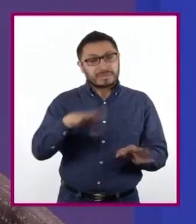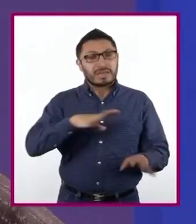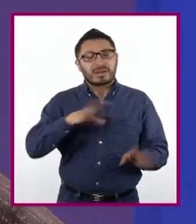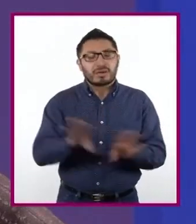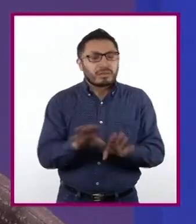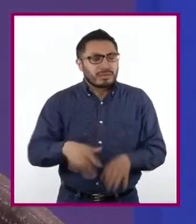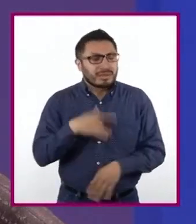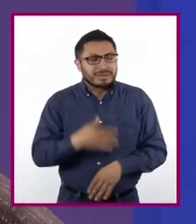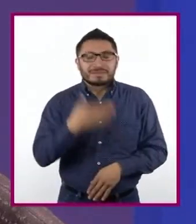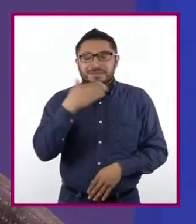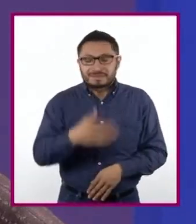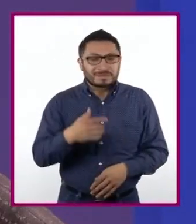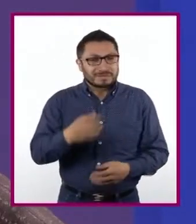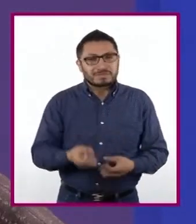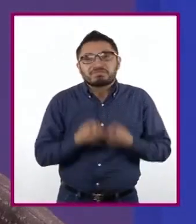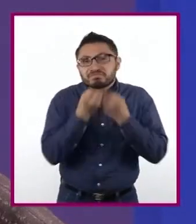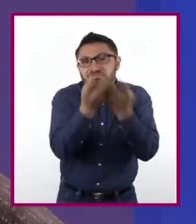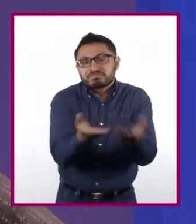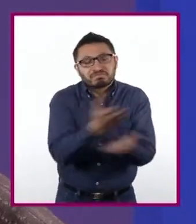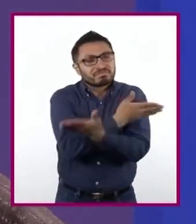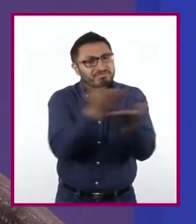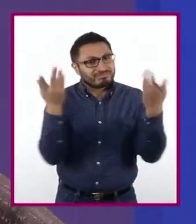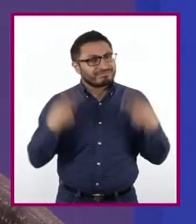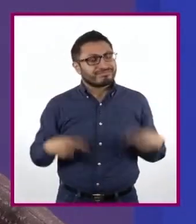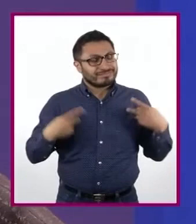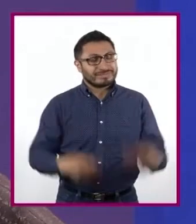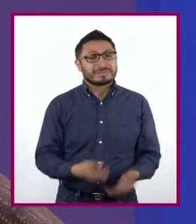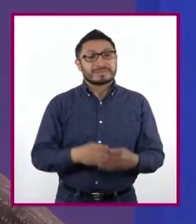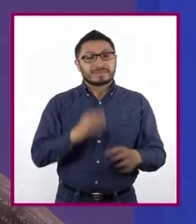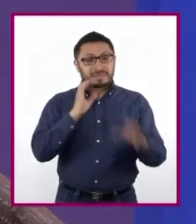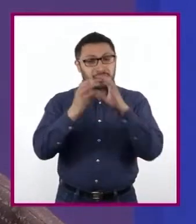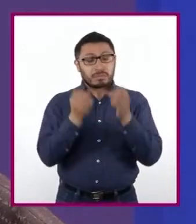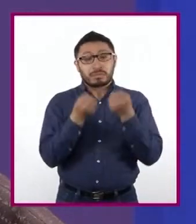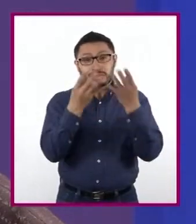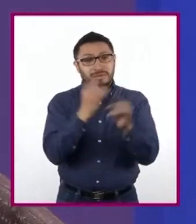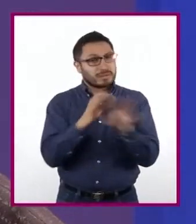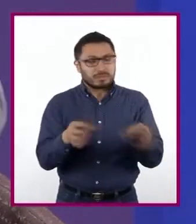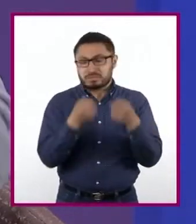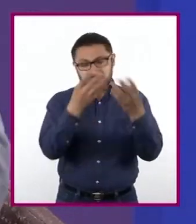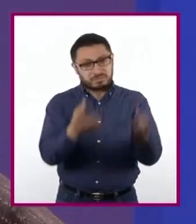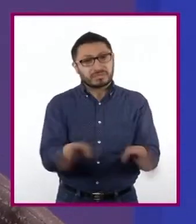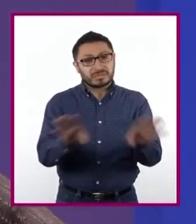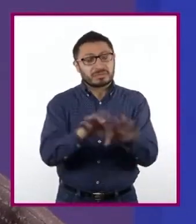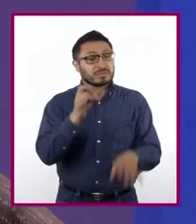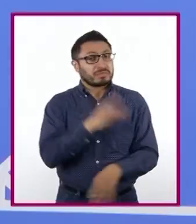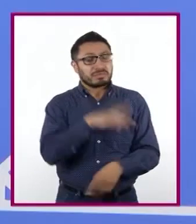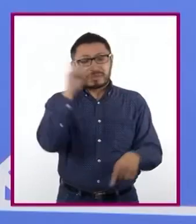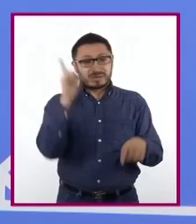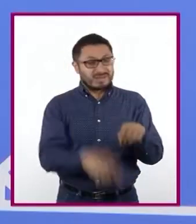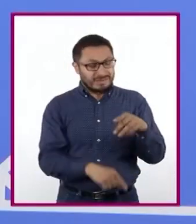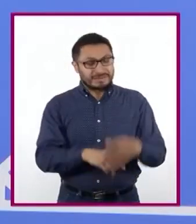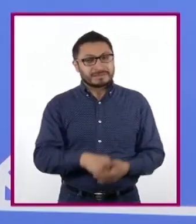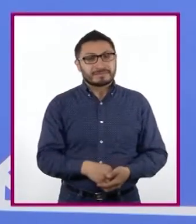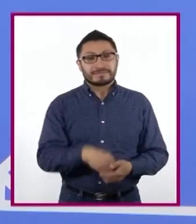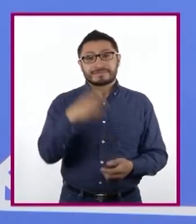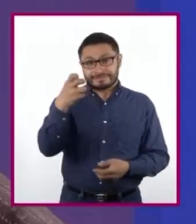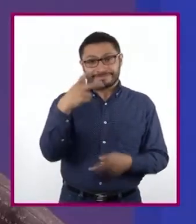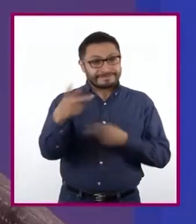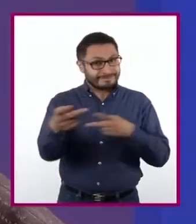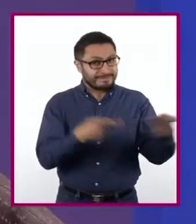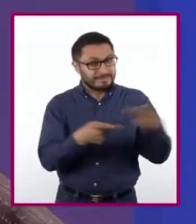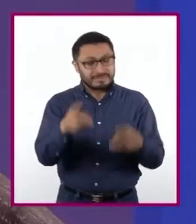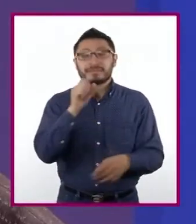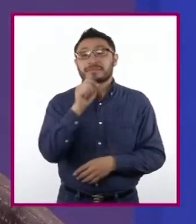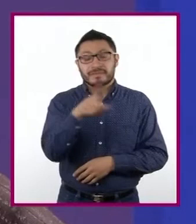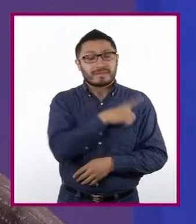motivados para comunicar dicha información al auditorio, disminuyendo así el miedo a enfrentar la situación. Esta preparación